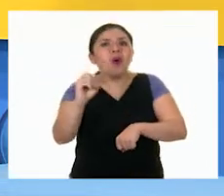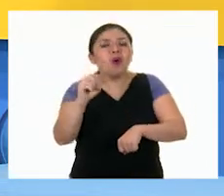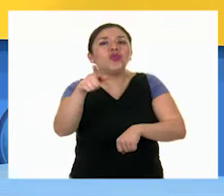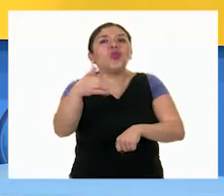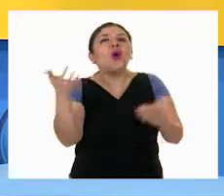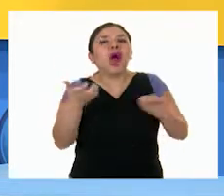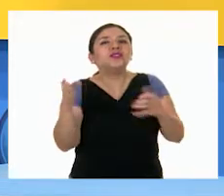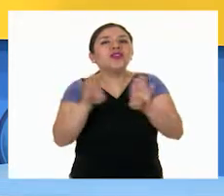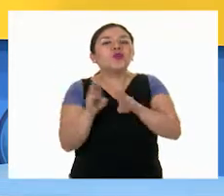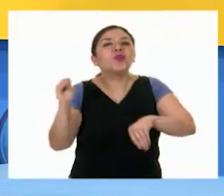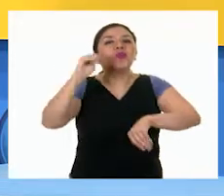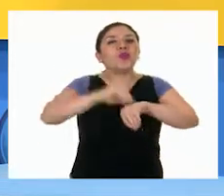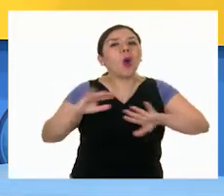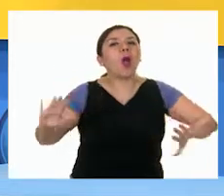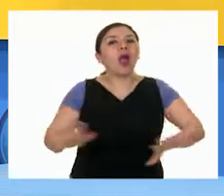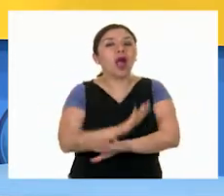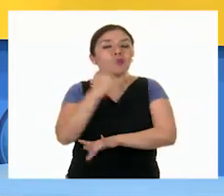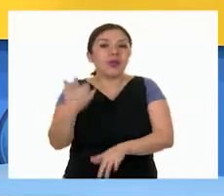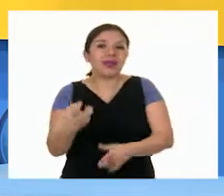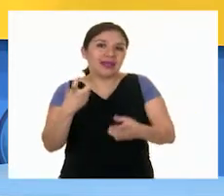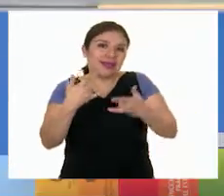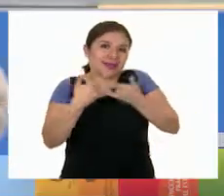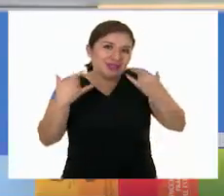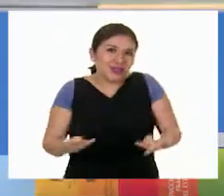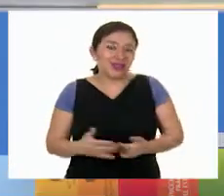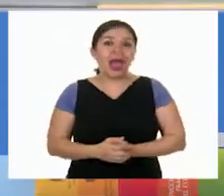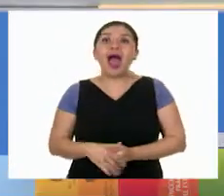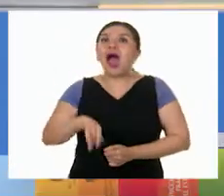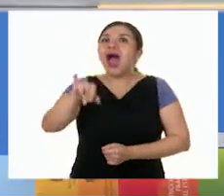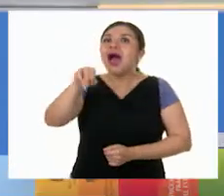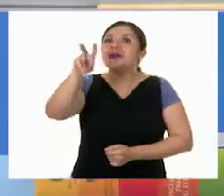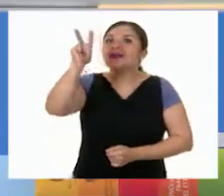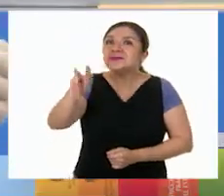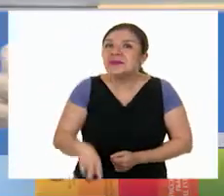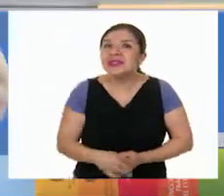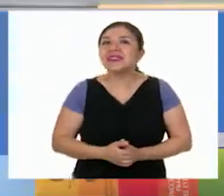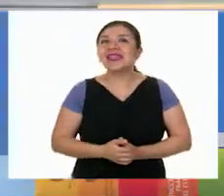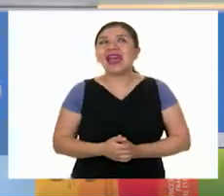estarías haciendo un cambio a esta fábula. ¡Ah, sí es cierto!